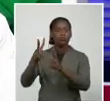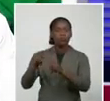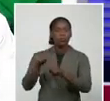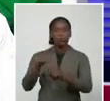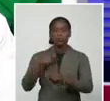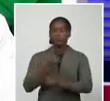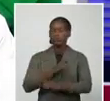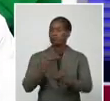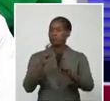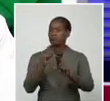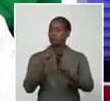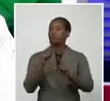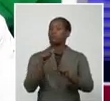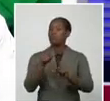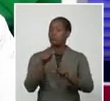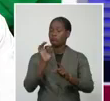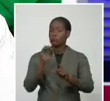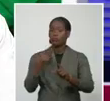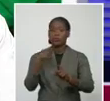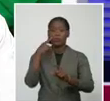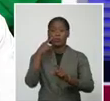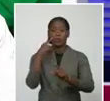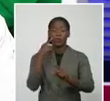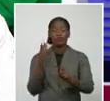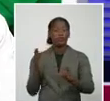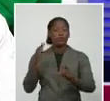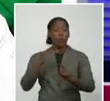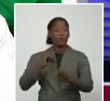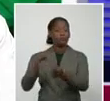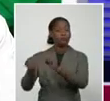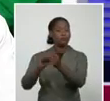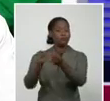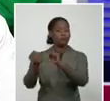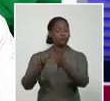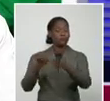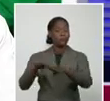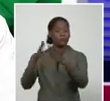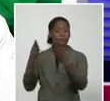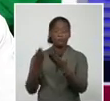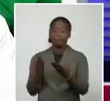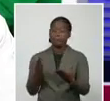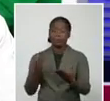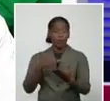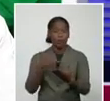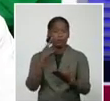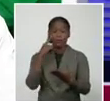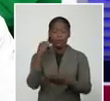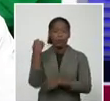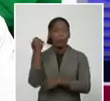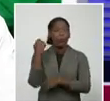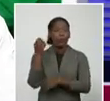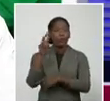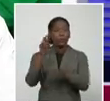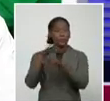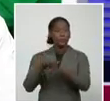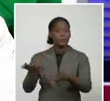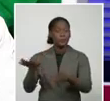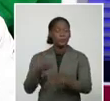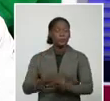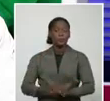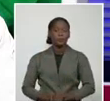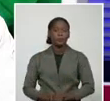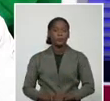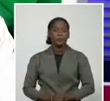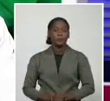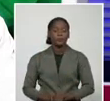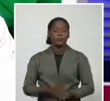algunos casos no se logre un buen control o ningún control de la pandemia. Vamos directamente a los países con